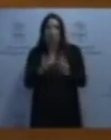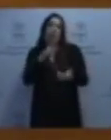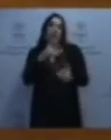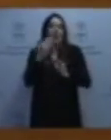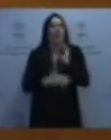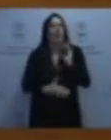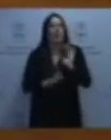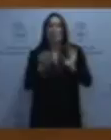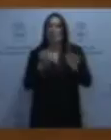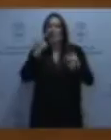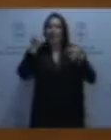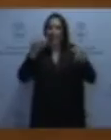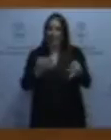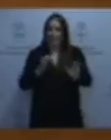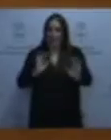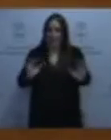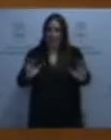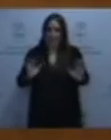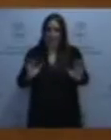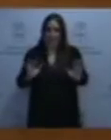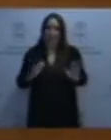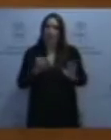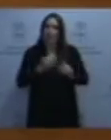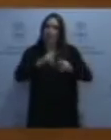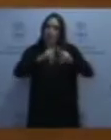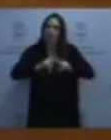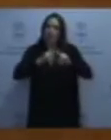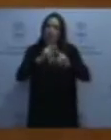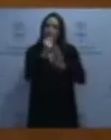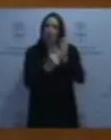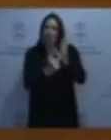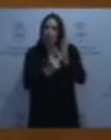Pero hay que hacerlo con garantías, evidentemente. Va a tocar revisar los baremos de méritos,